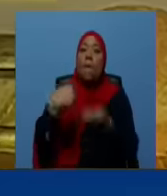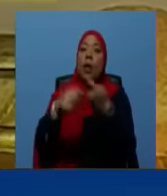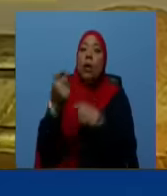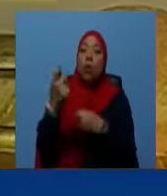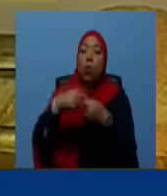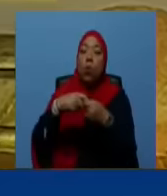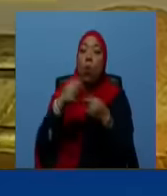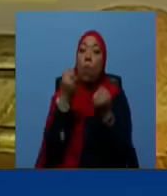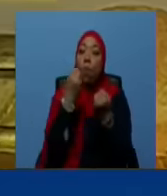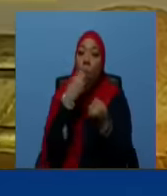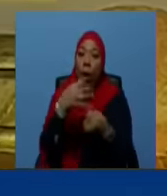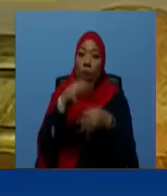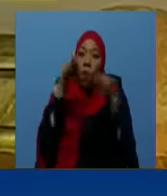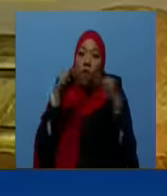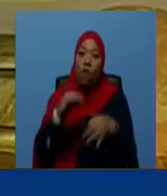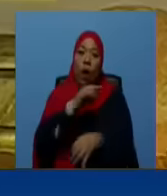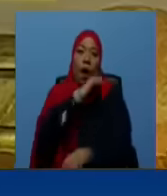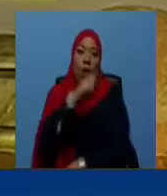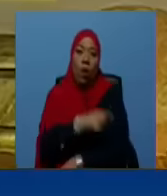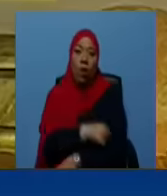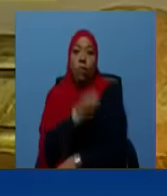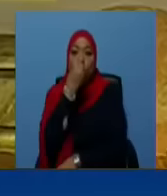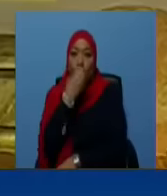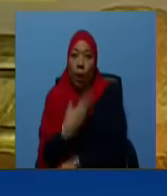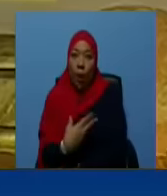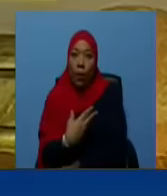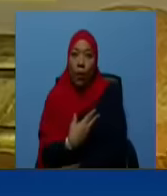interno bastante fuerte, robusto.